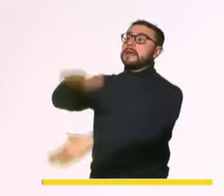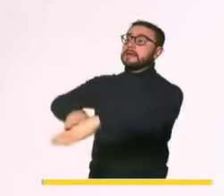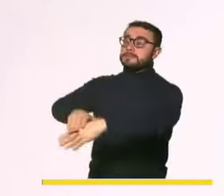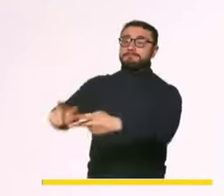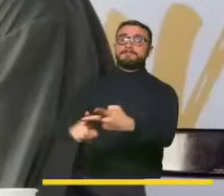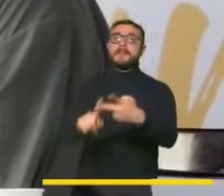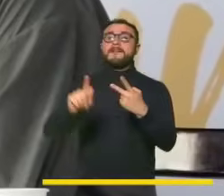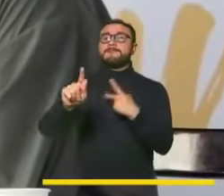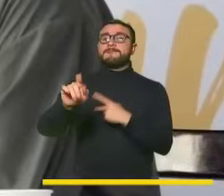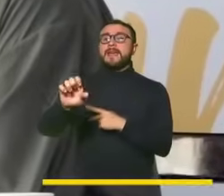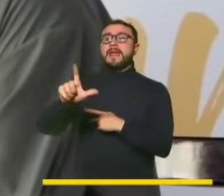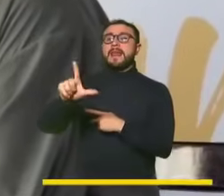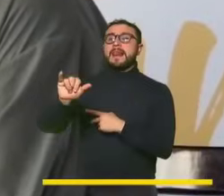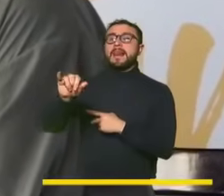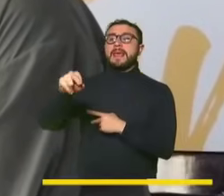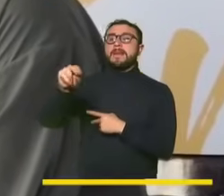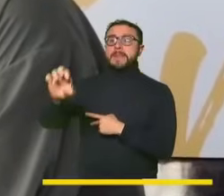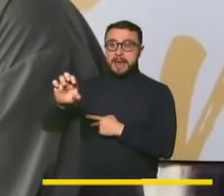Felipe,